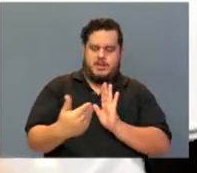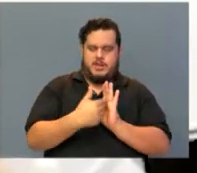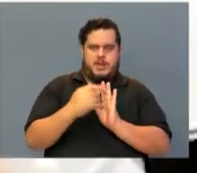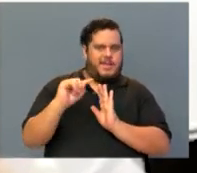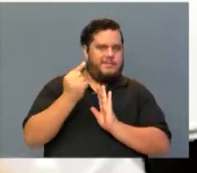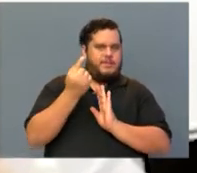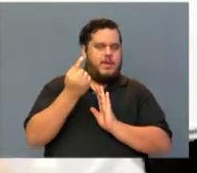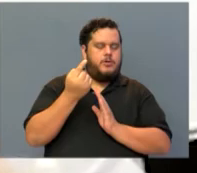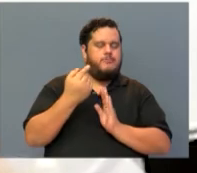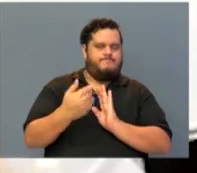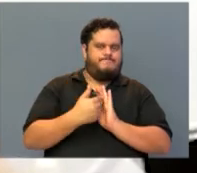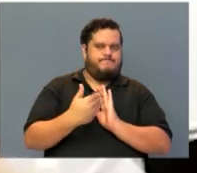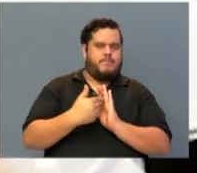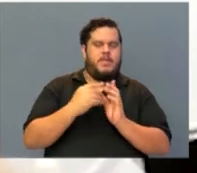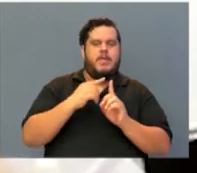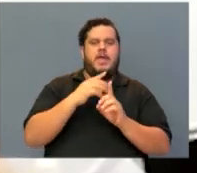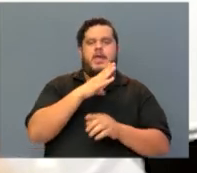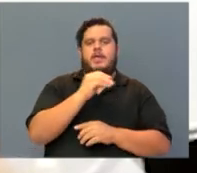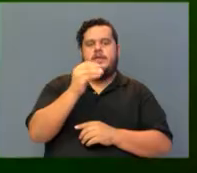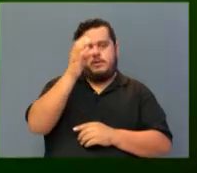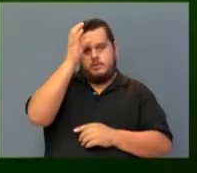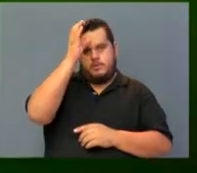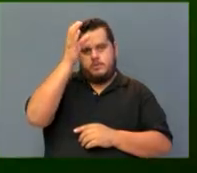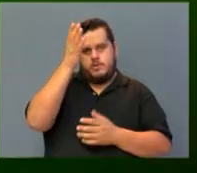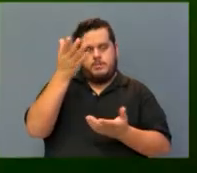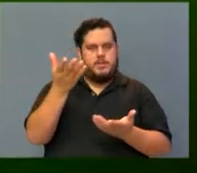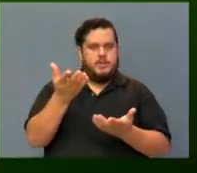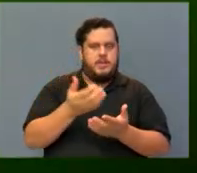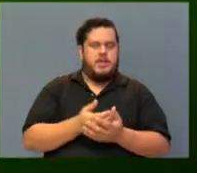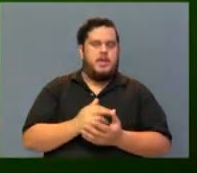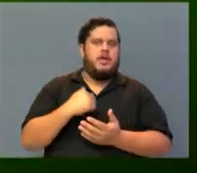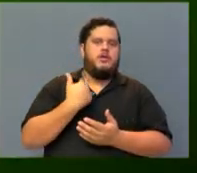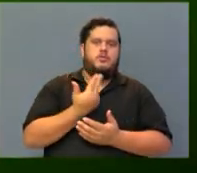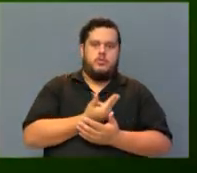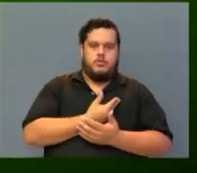y culturalmente nosotros